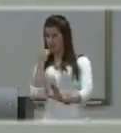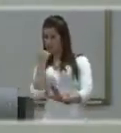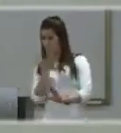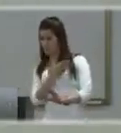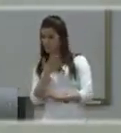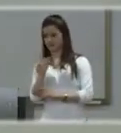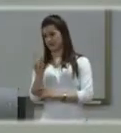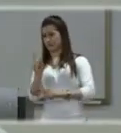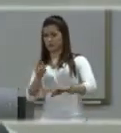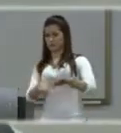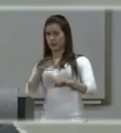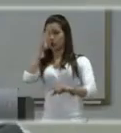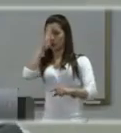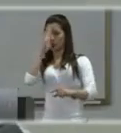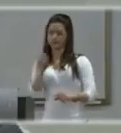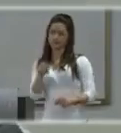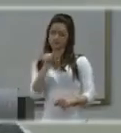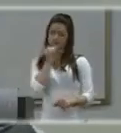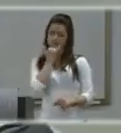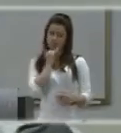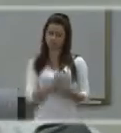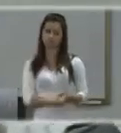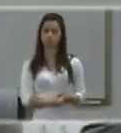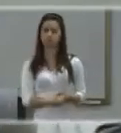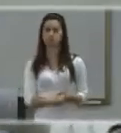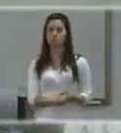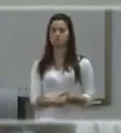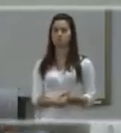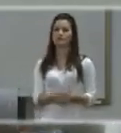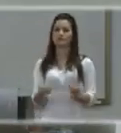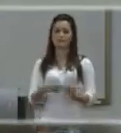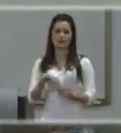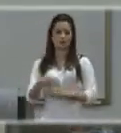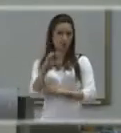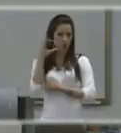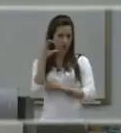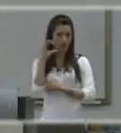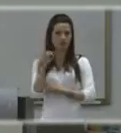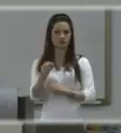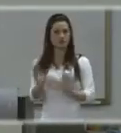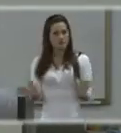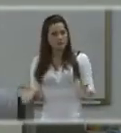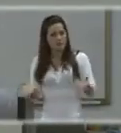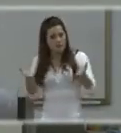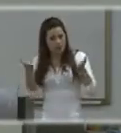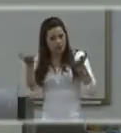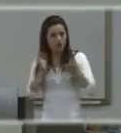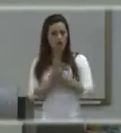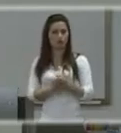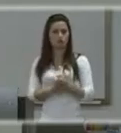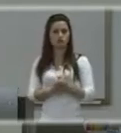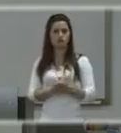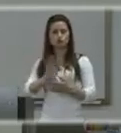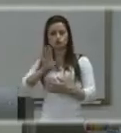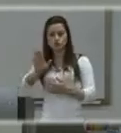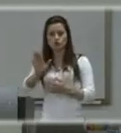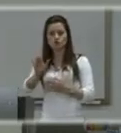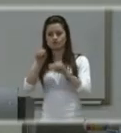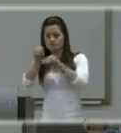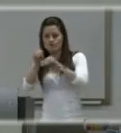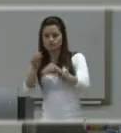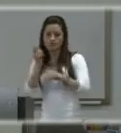maternidad. Y tampoco hay como un avance claro hacia el ejercicio de la maternidad y